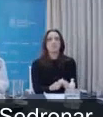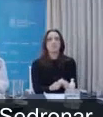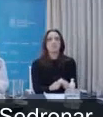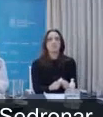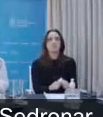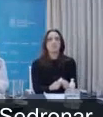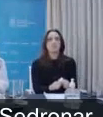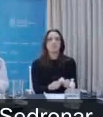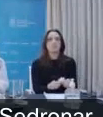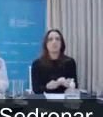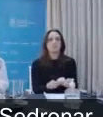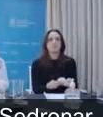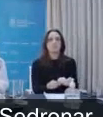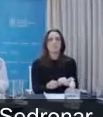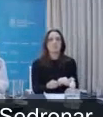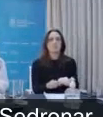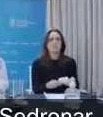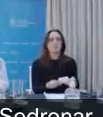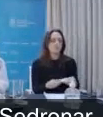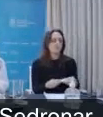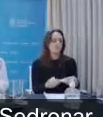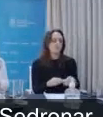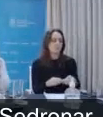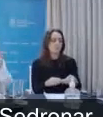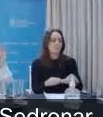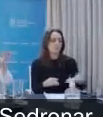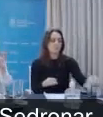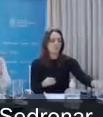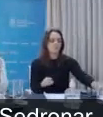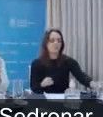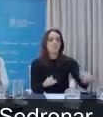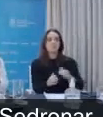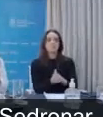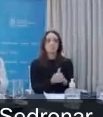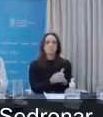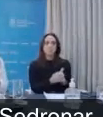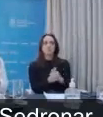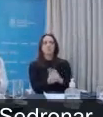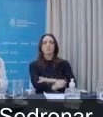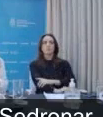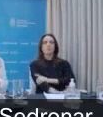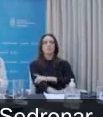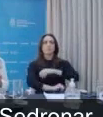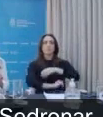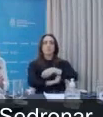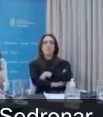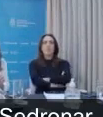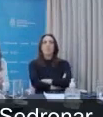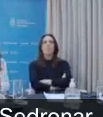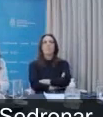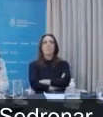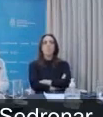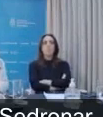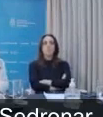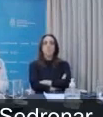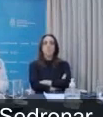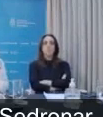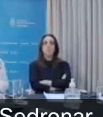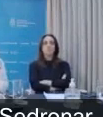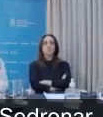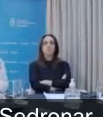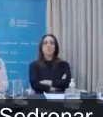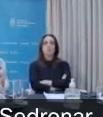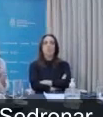podemos fácilmente ubicarlas en relación a o los sujetos, a la forma de concebir los sujetos, o la forma de concebir